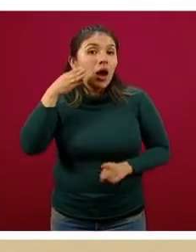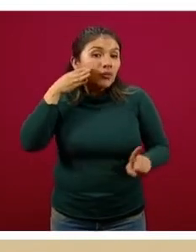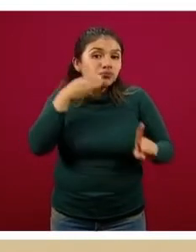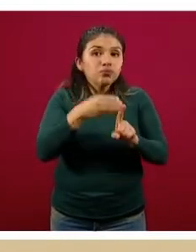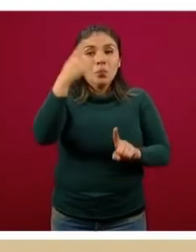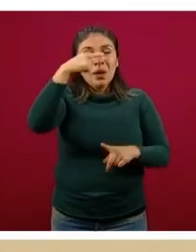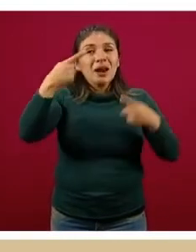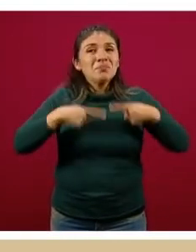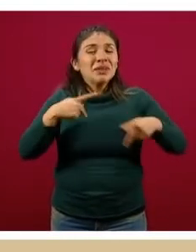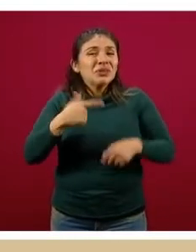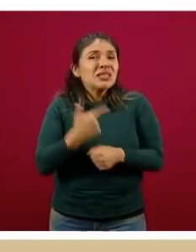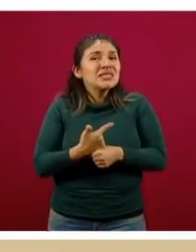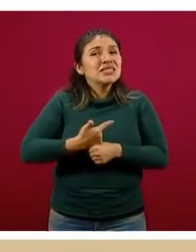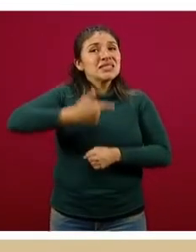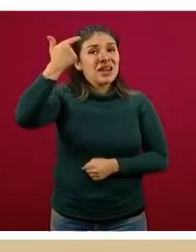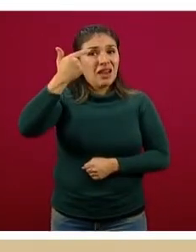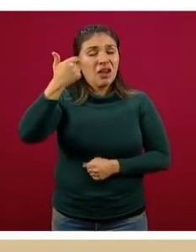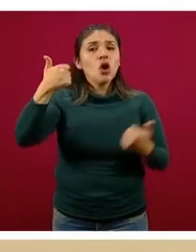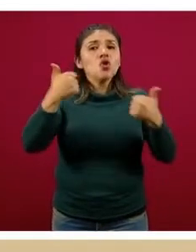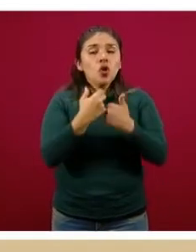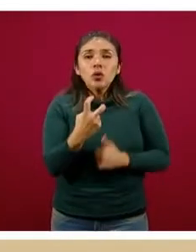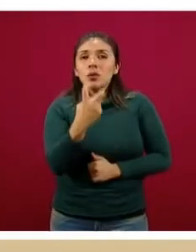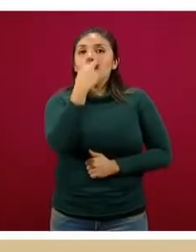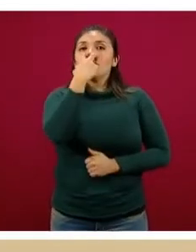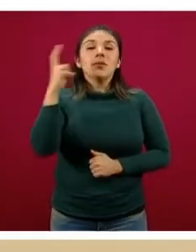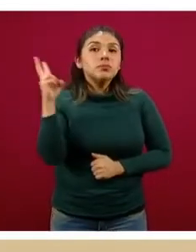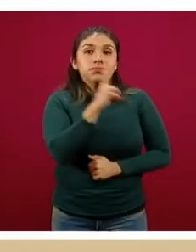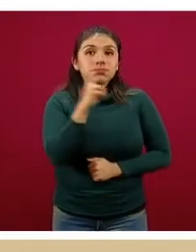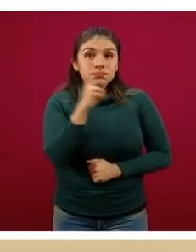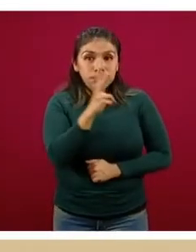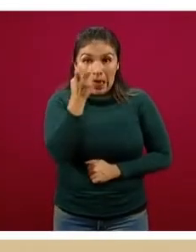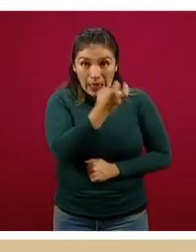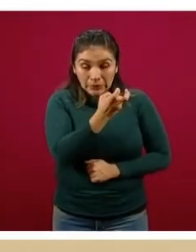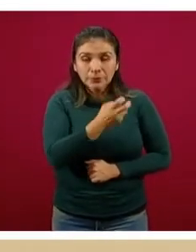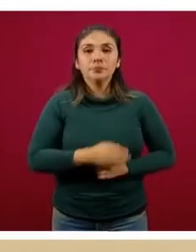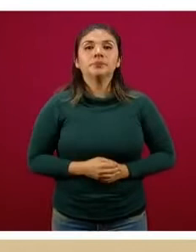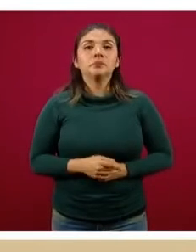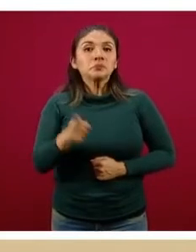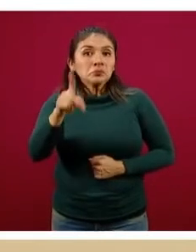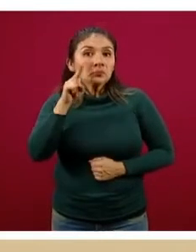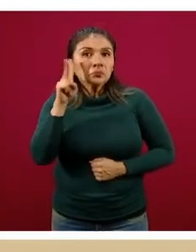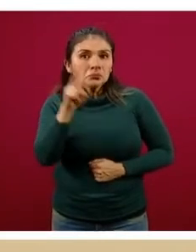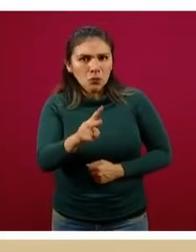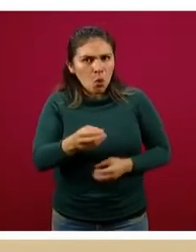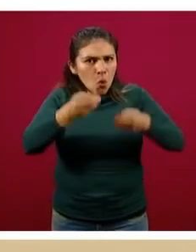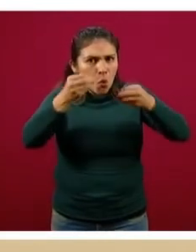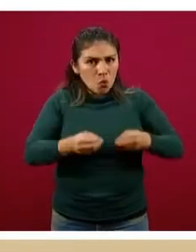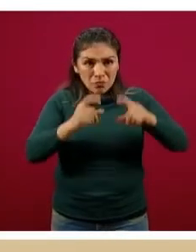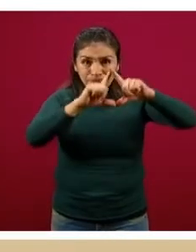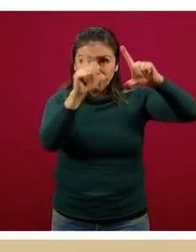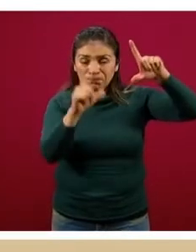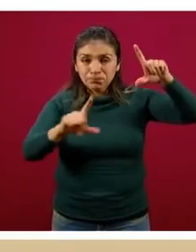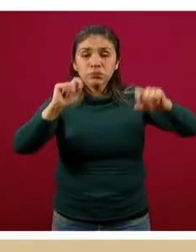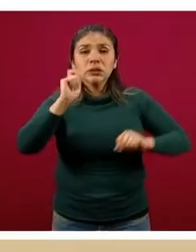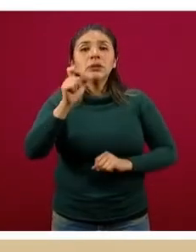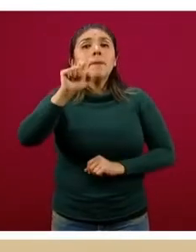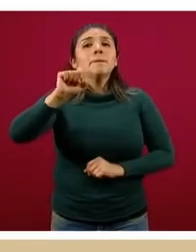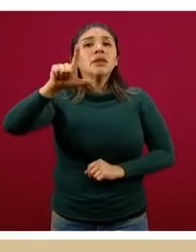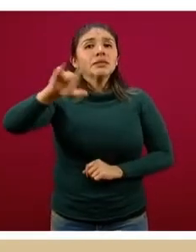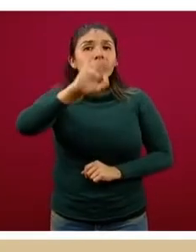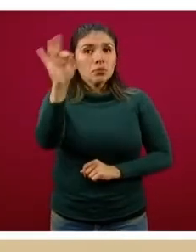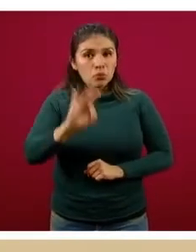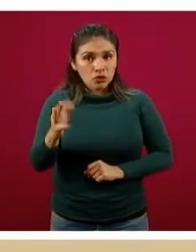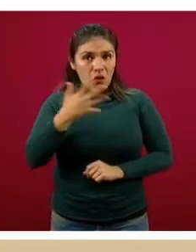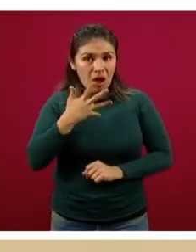pacientes críticos, son aquellas camas que tienen ventiladores. Podemos ver que la ocupación nacional es de un